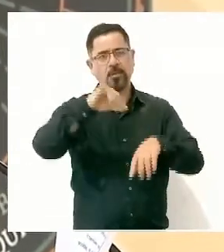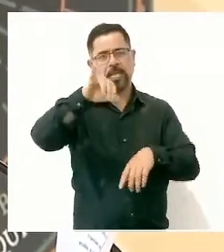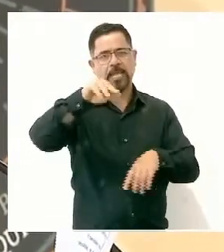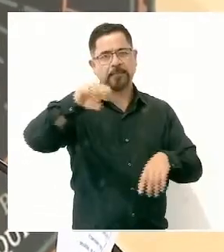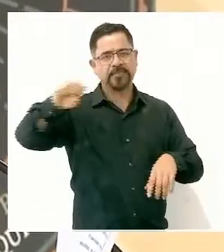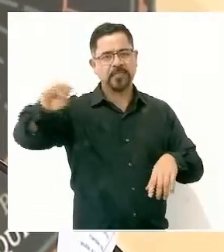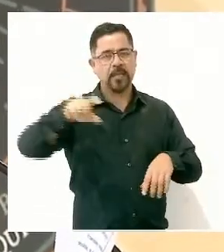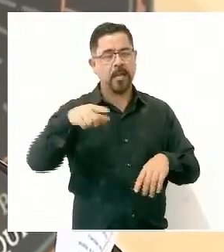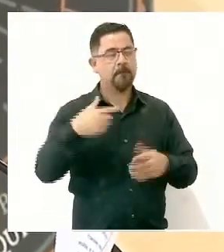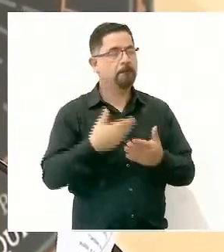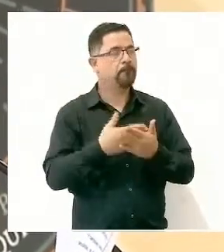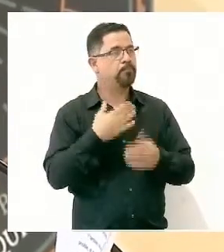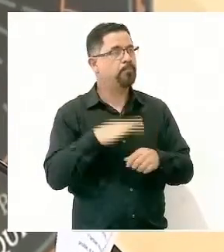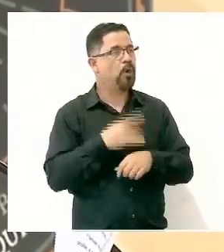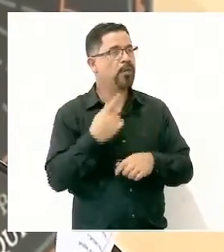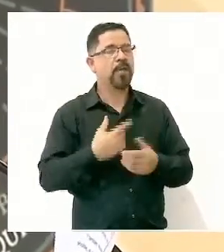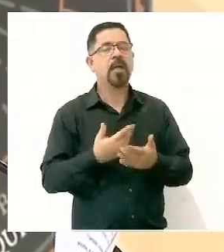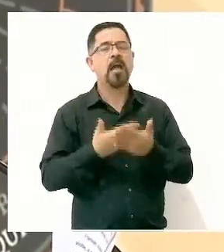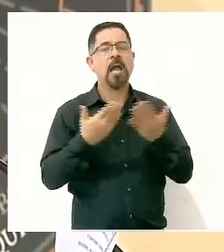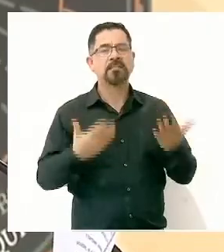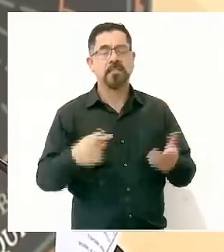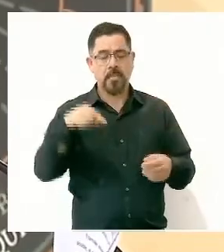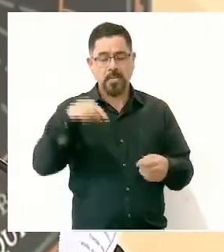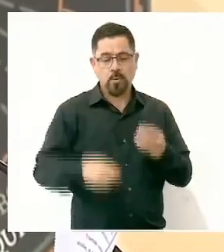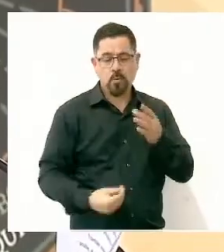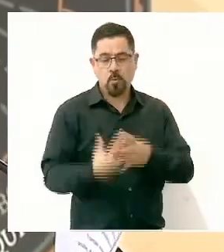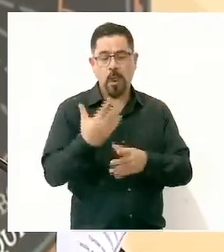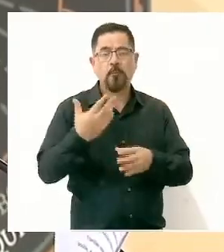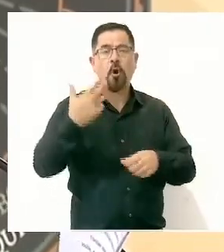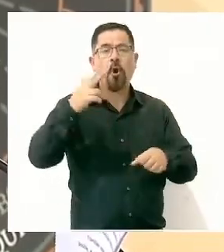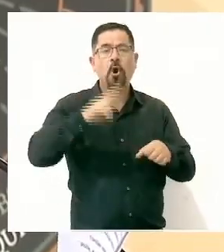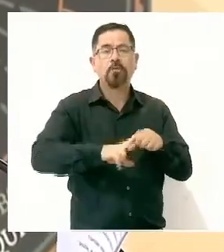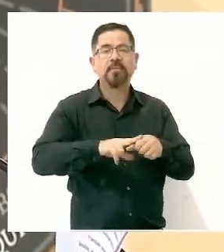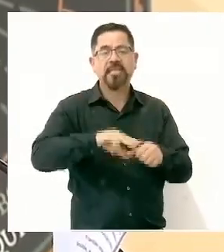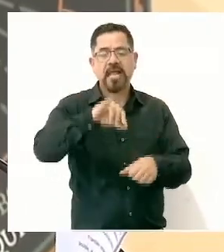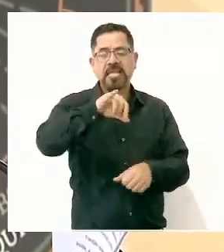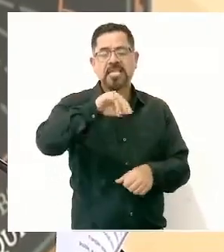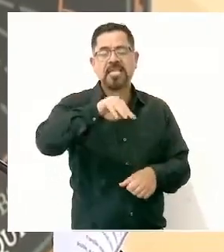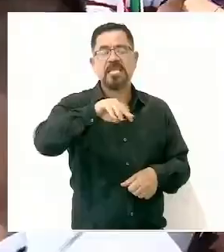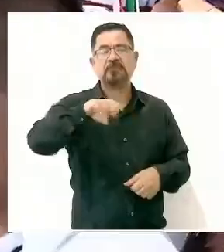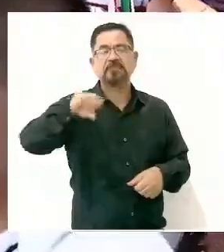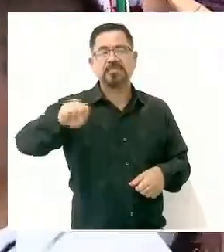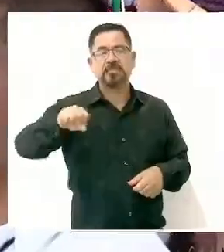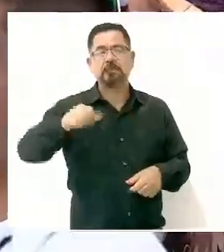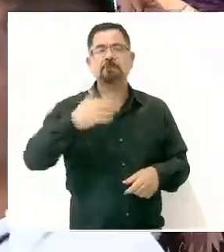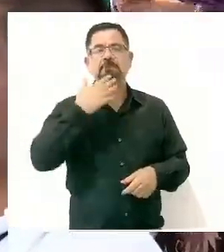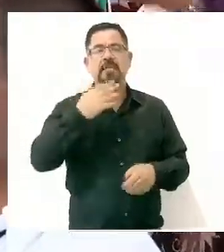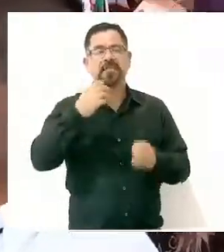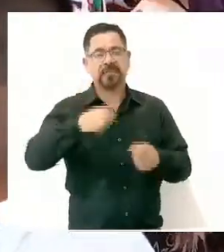tener un nuevo hospital del IMSS Bienestar.